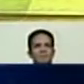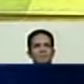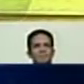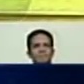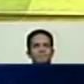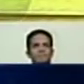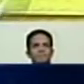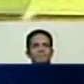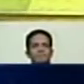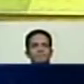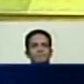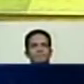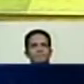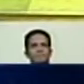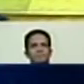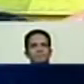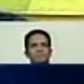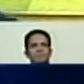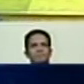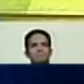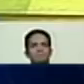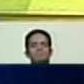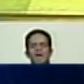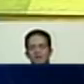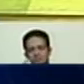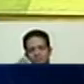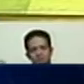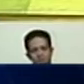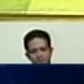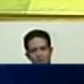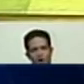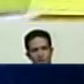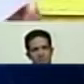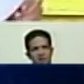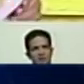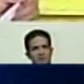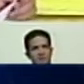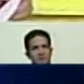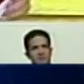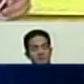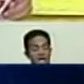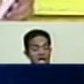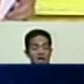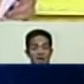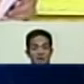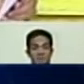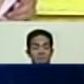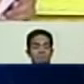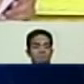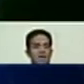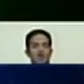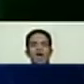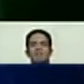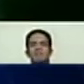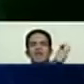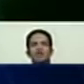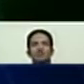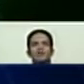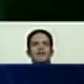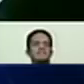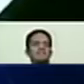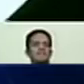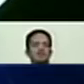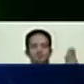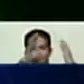su momento. Cualquier otra, están allí. Esta se la enviaron al director del Servicio Diplomático de la